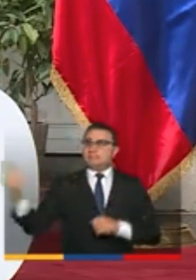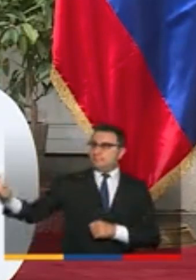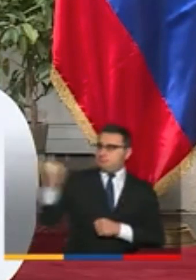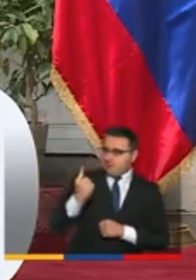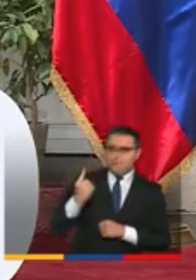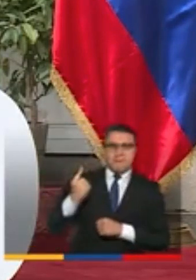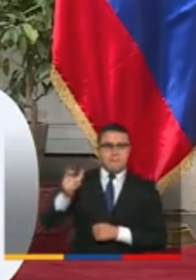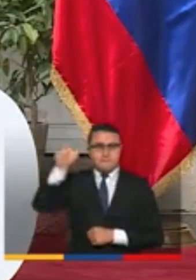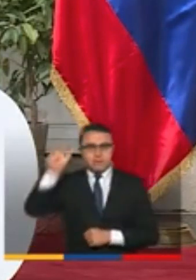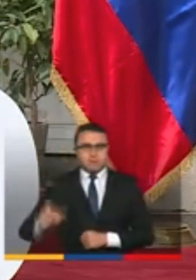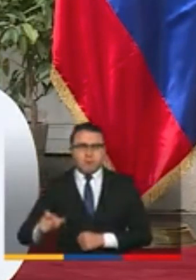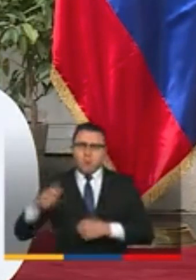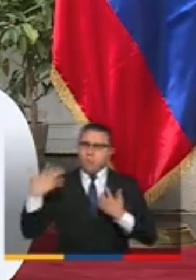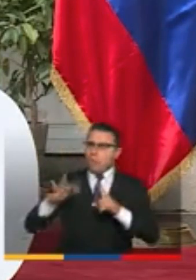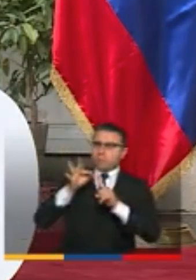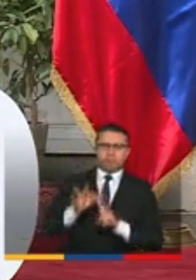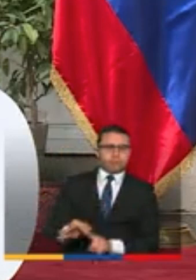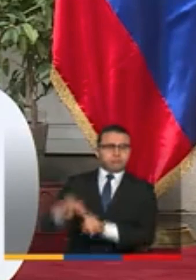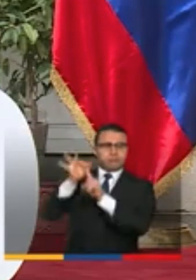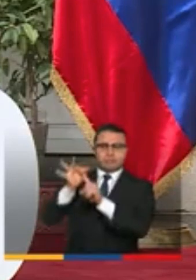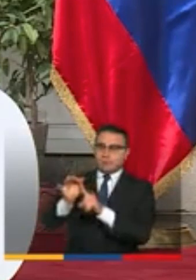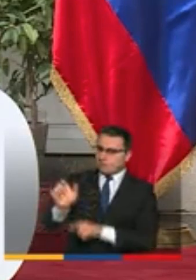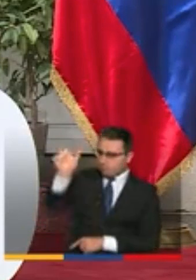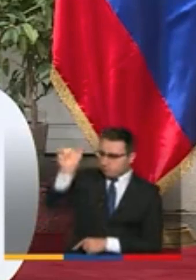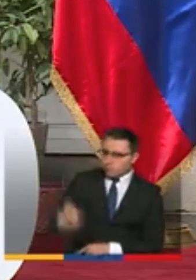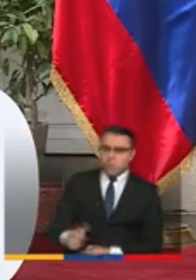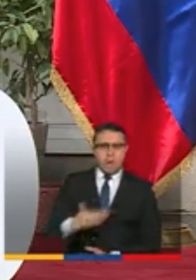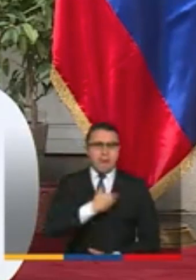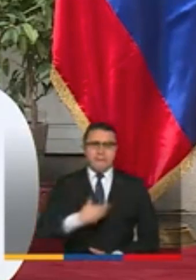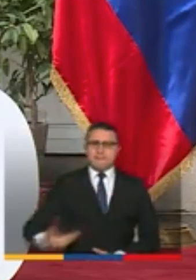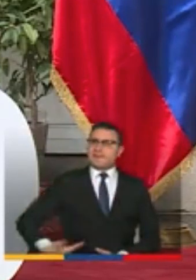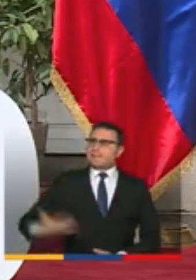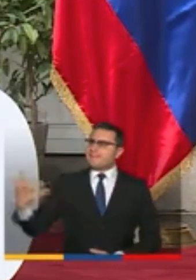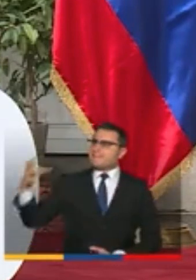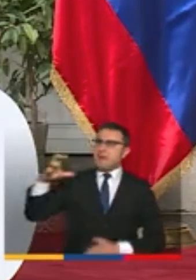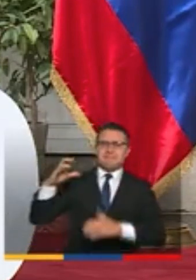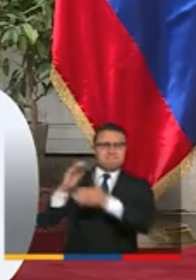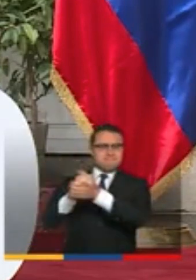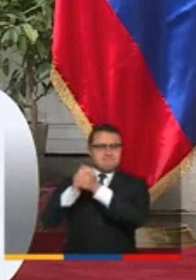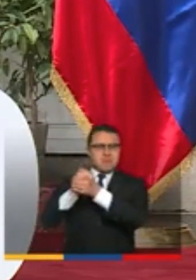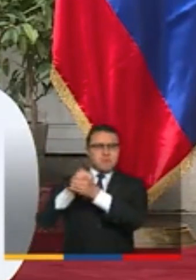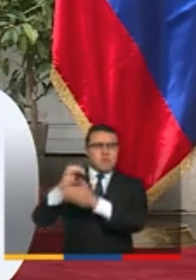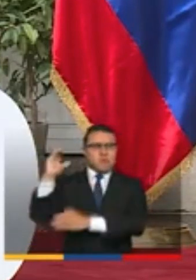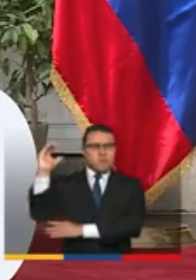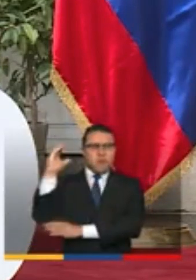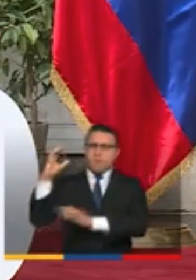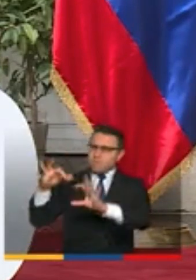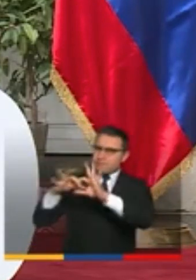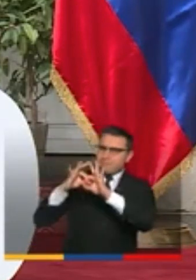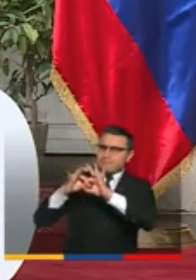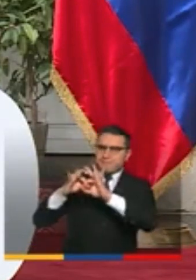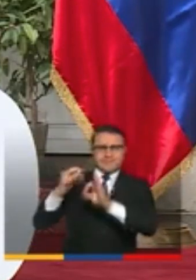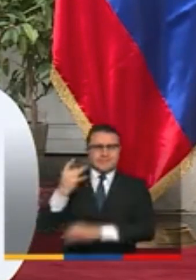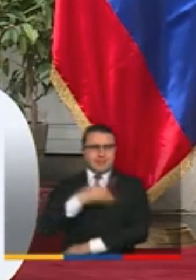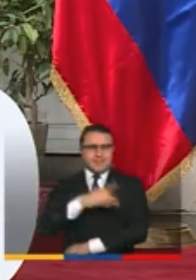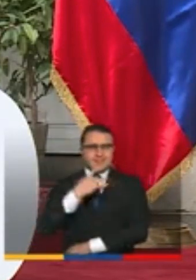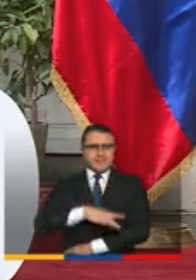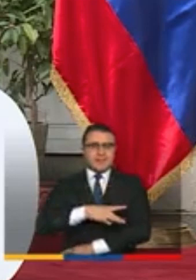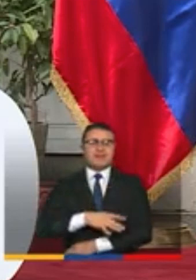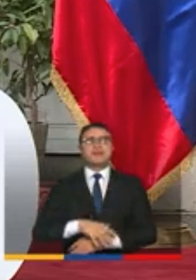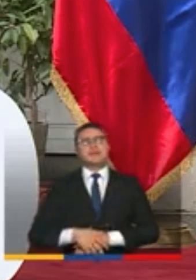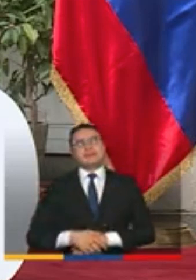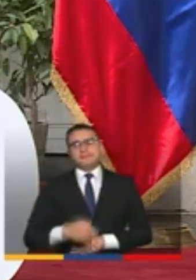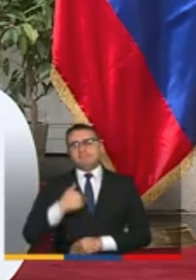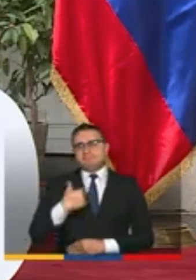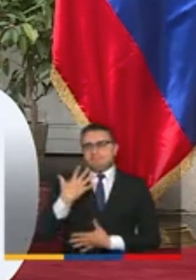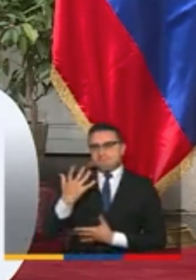ilustre, un presidente de un país amigo como es Colombia, ha llegado a nuestra patria y le quiero decir